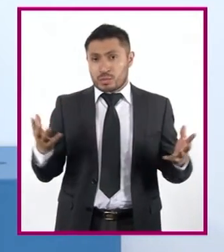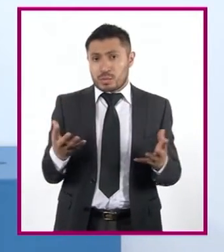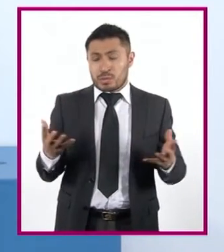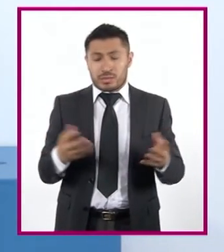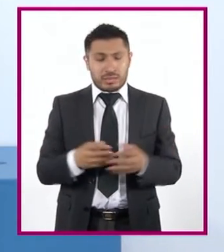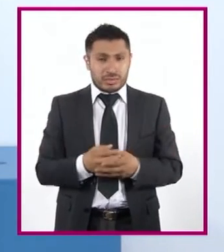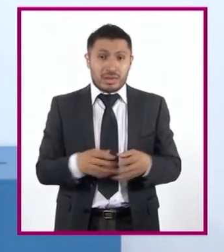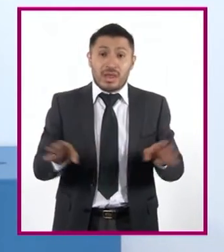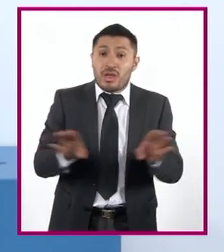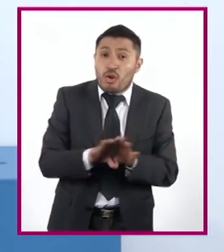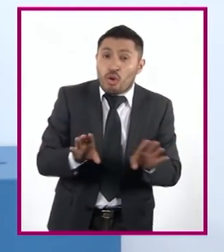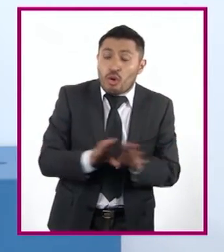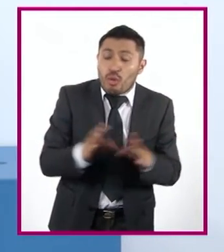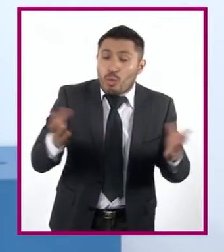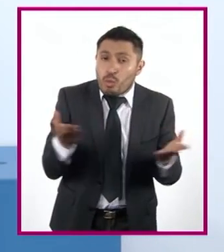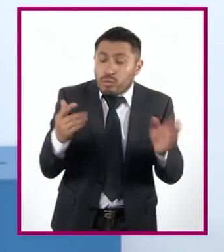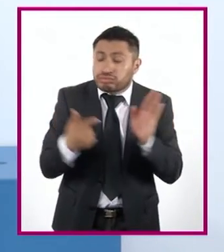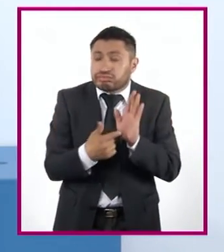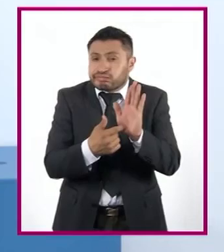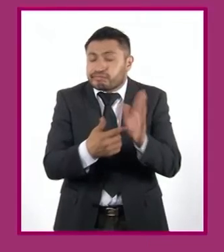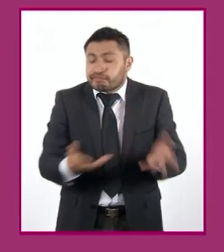¿Cómo fue el polígono que acaban de formar?